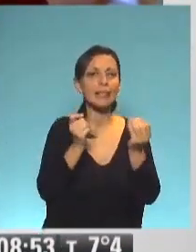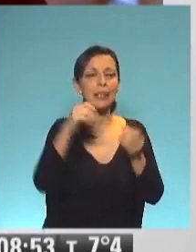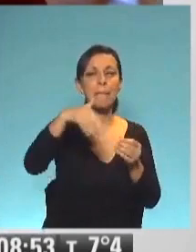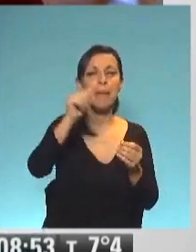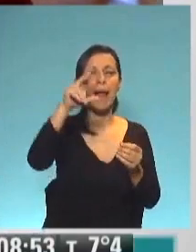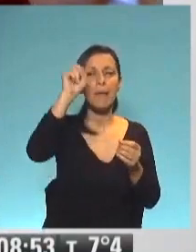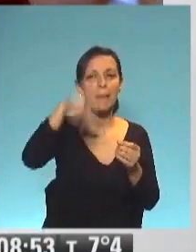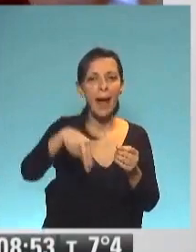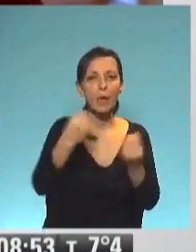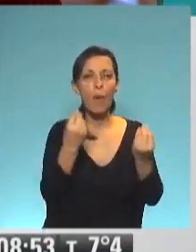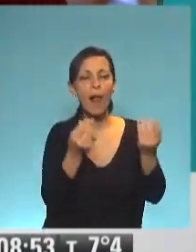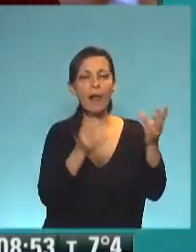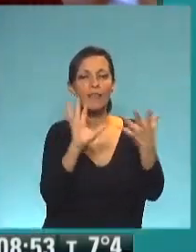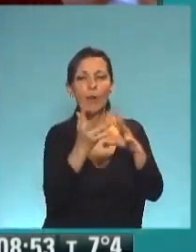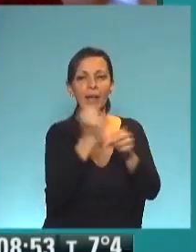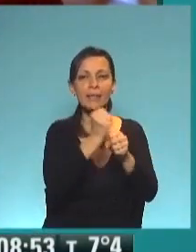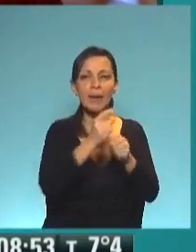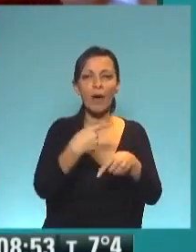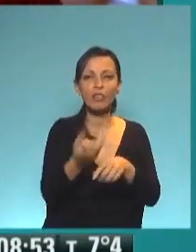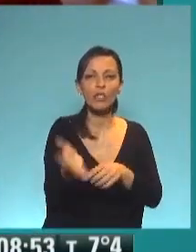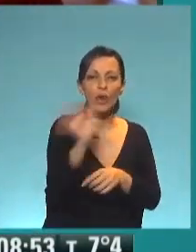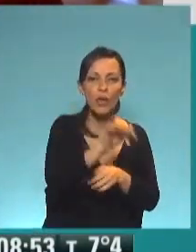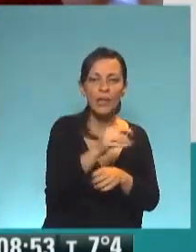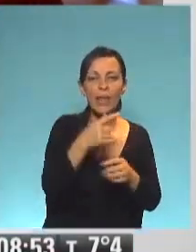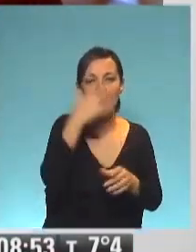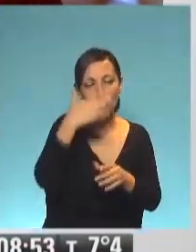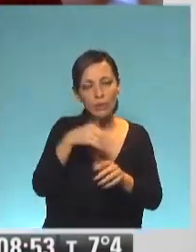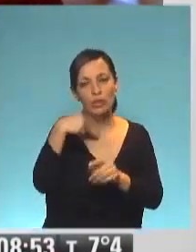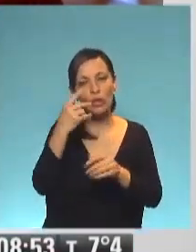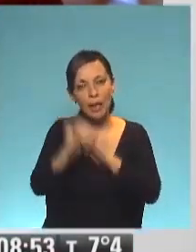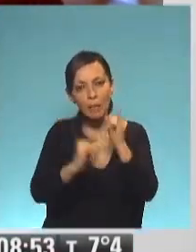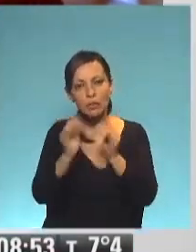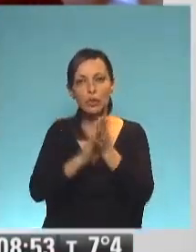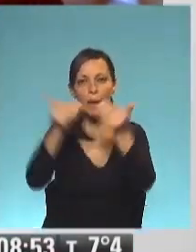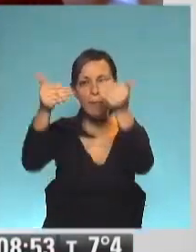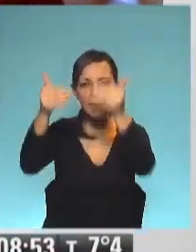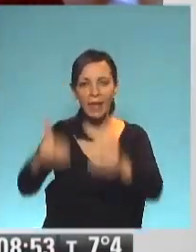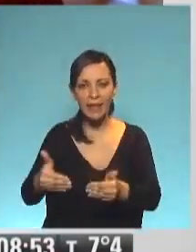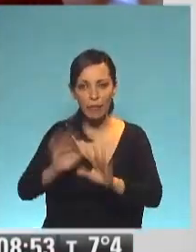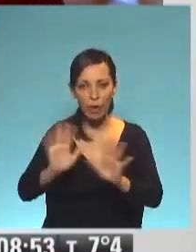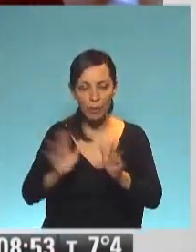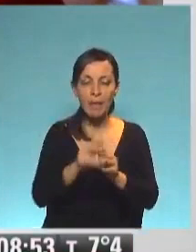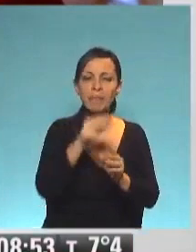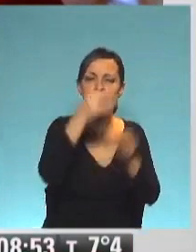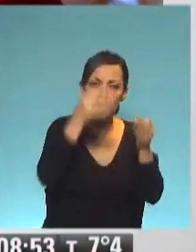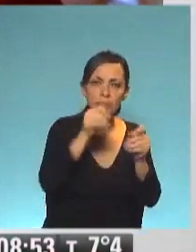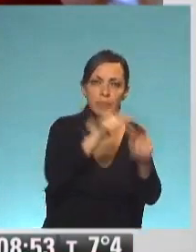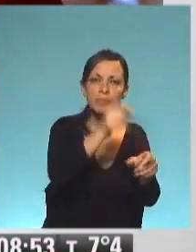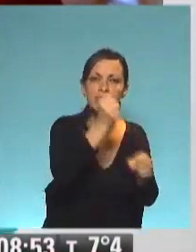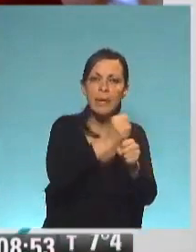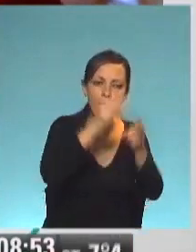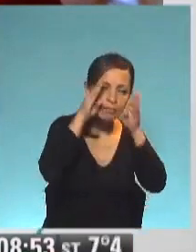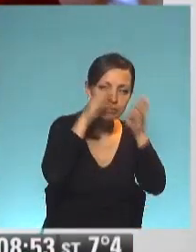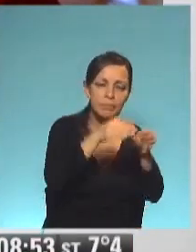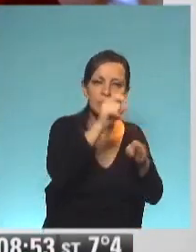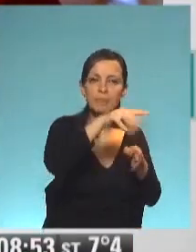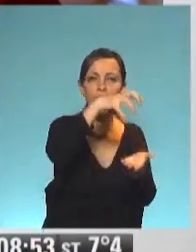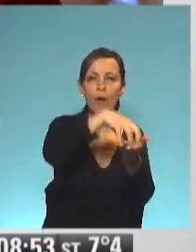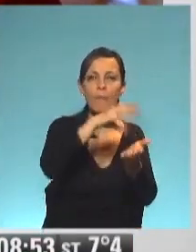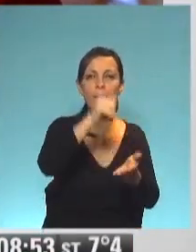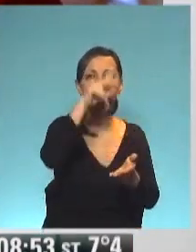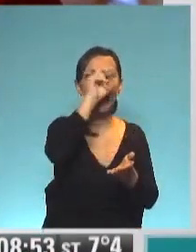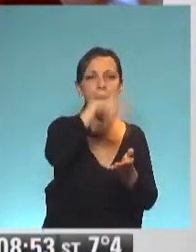cotidiana, y ahora contamos después de qué se trata esta plataforma. ¿Cuál es la tarea esencial del Malbrán para la salud de los argentinos?